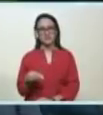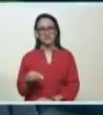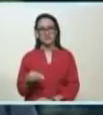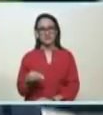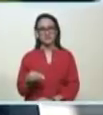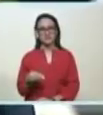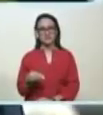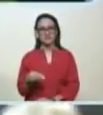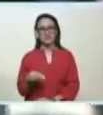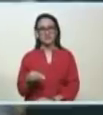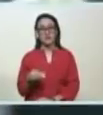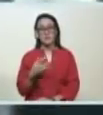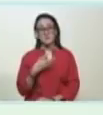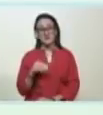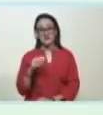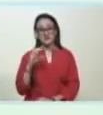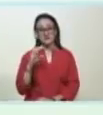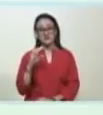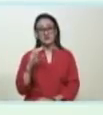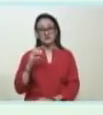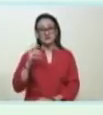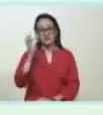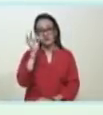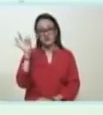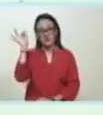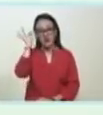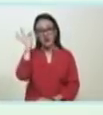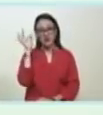presidente del Poder Ciudadano.